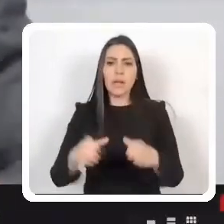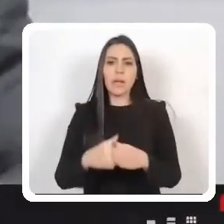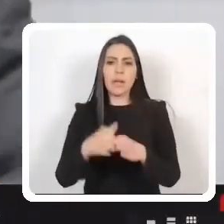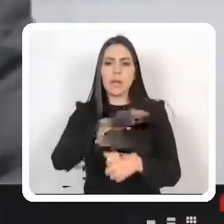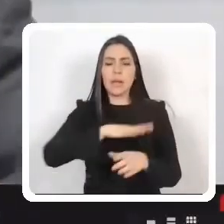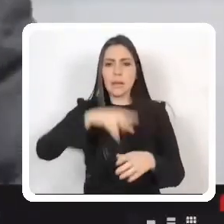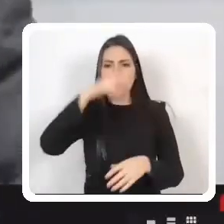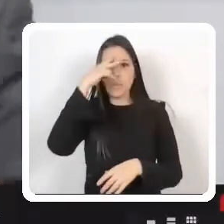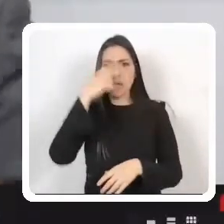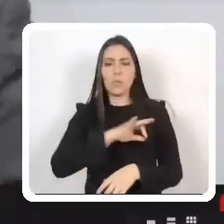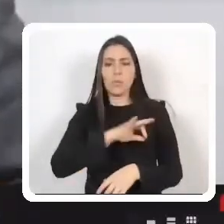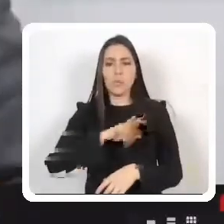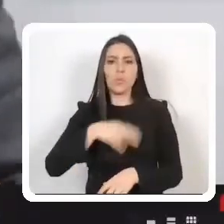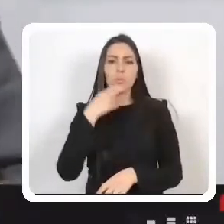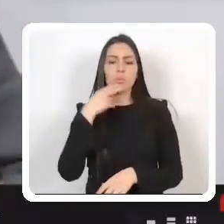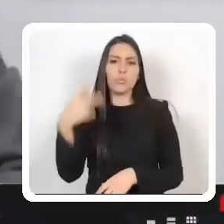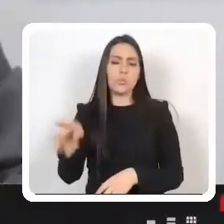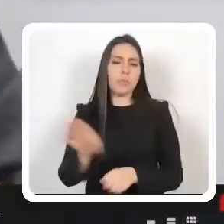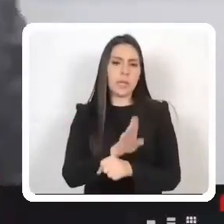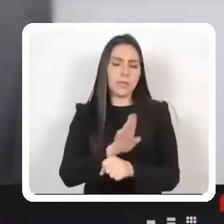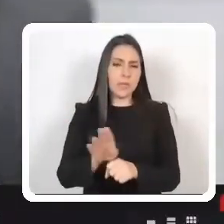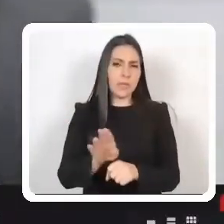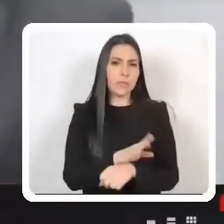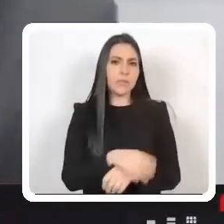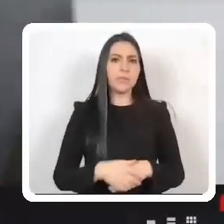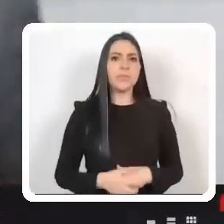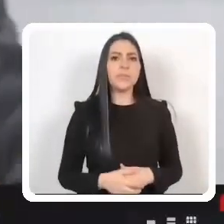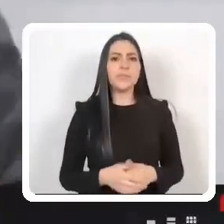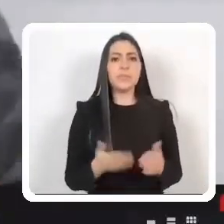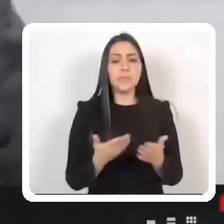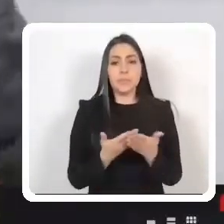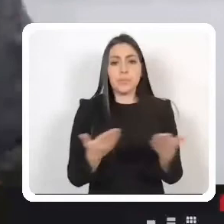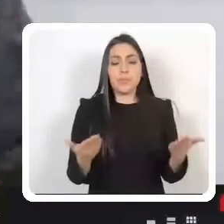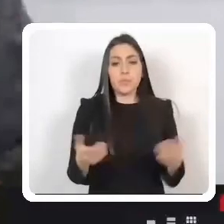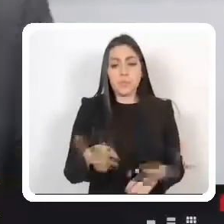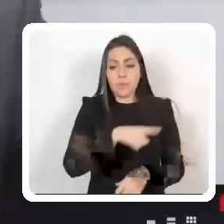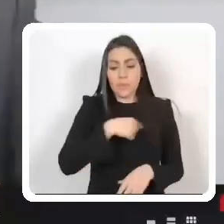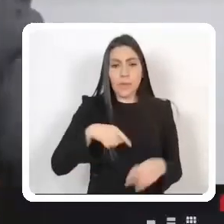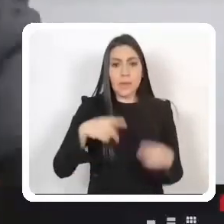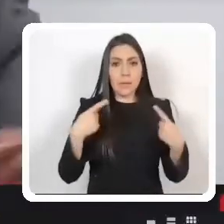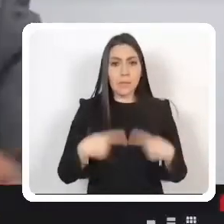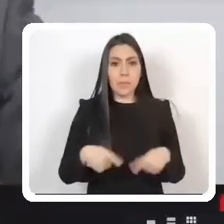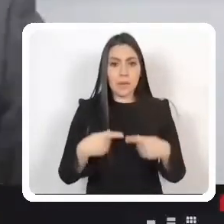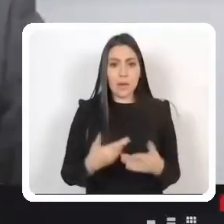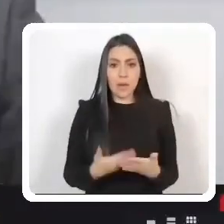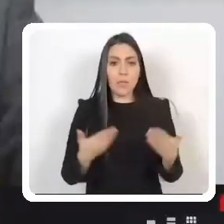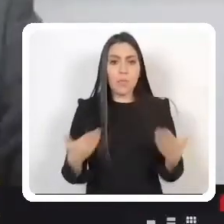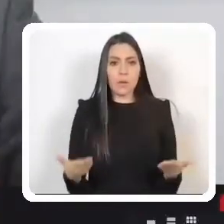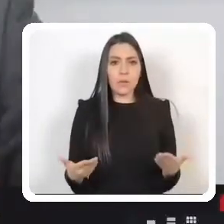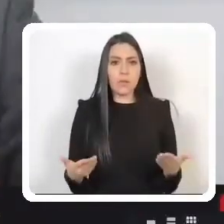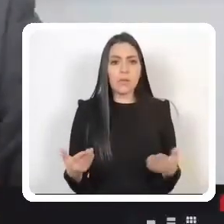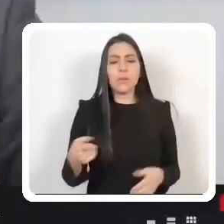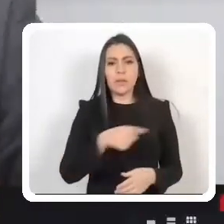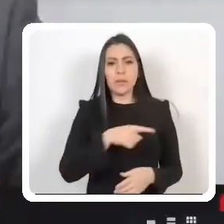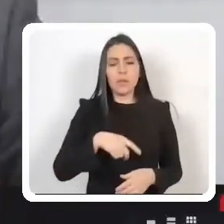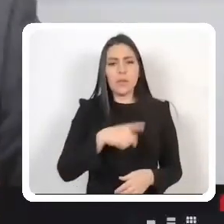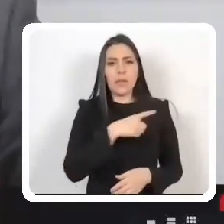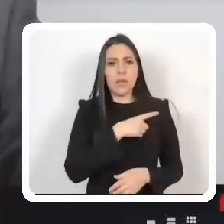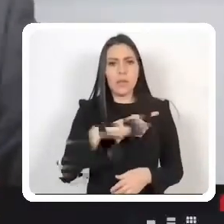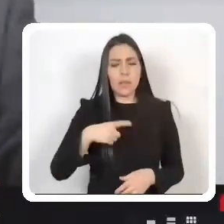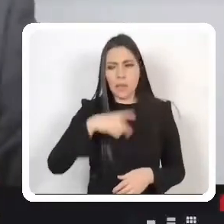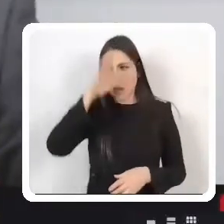mexicana. Nos queda ahora a las generaciones presentes perpetuar la intención original del